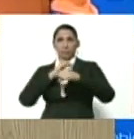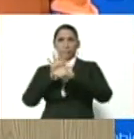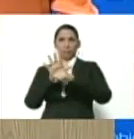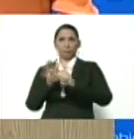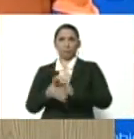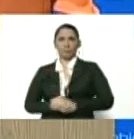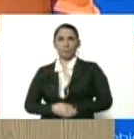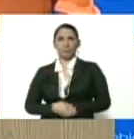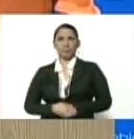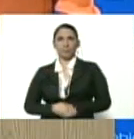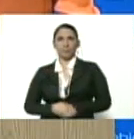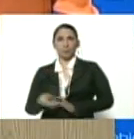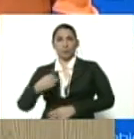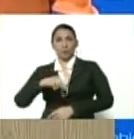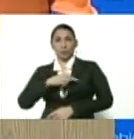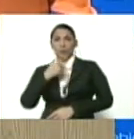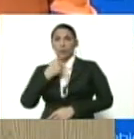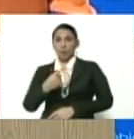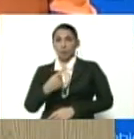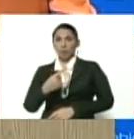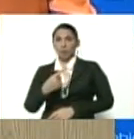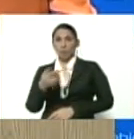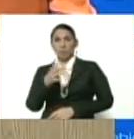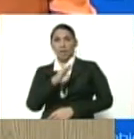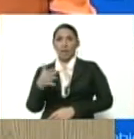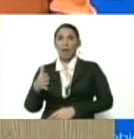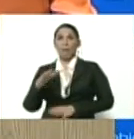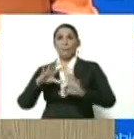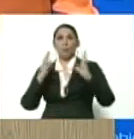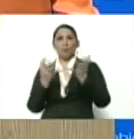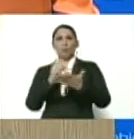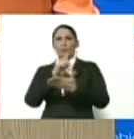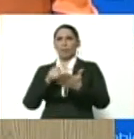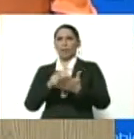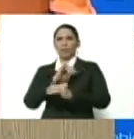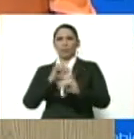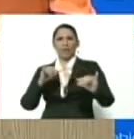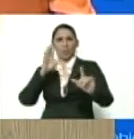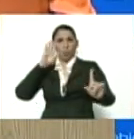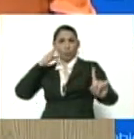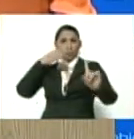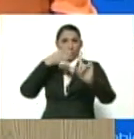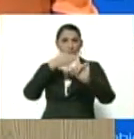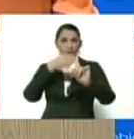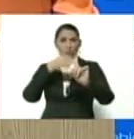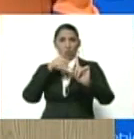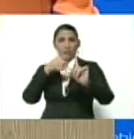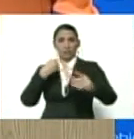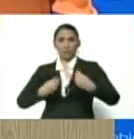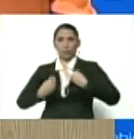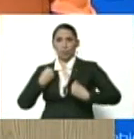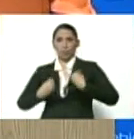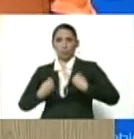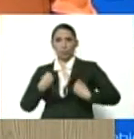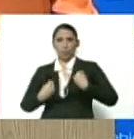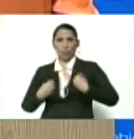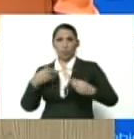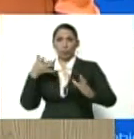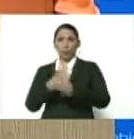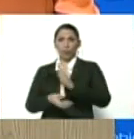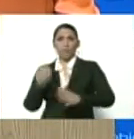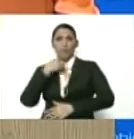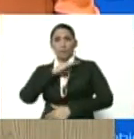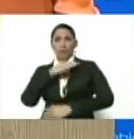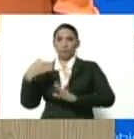COVID-19. Hemos dicho que mientras el mundo entero está, bueno, concentrado en esta preocupación de la pandemia